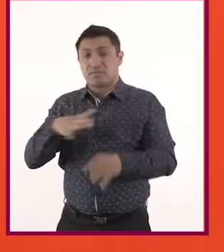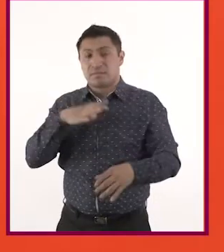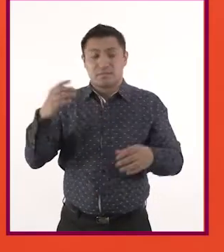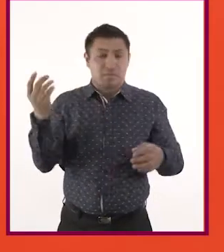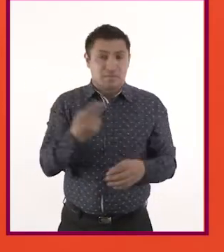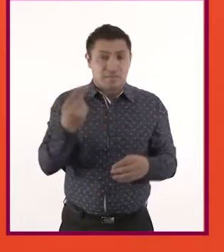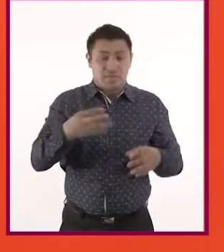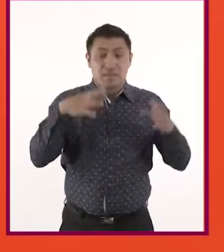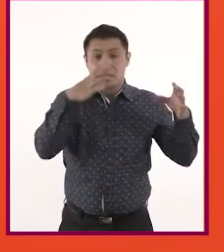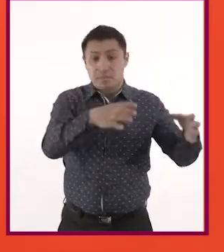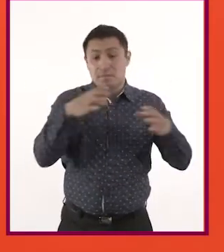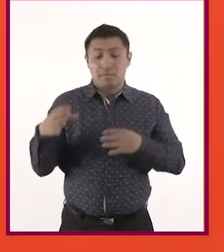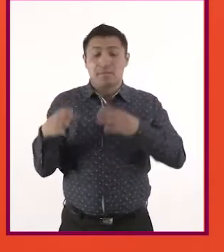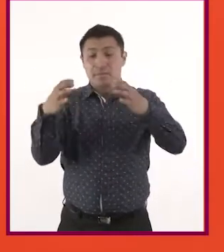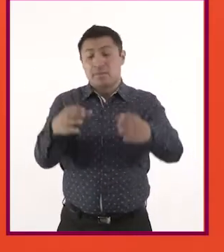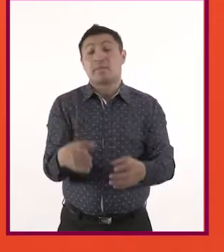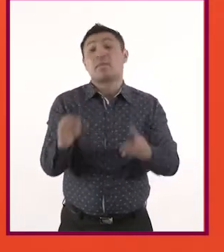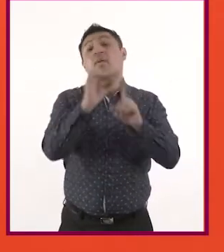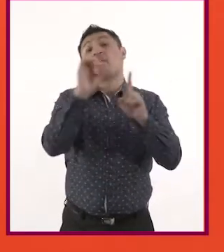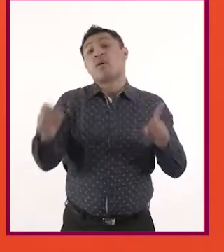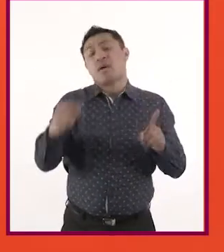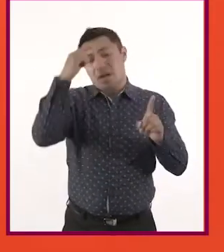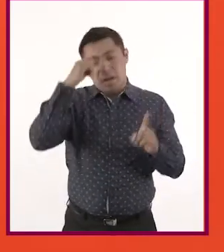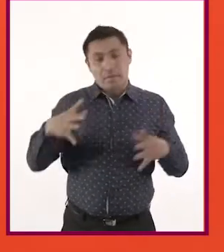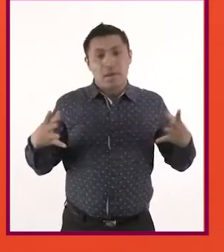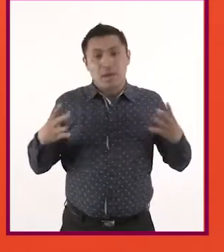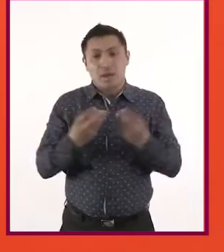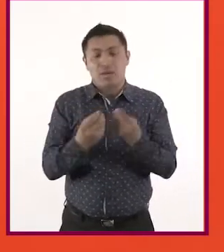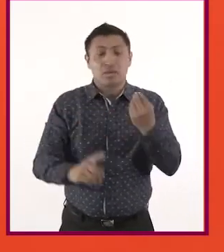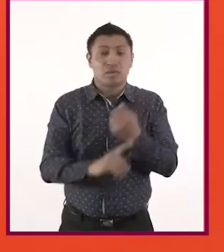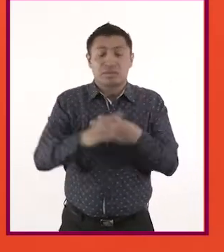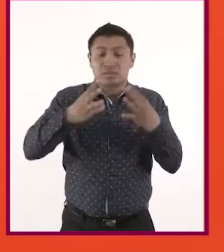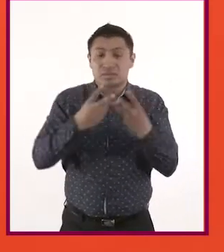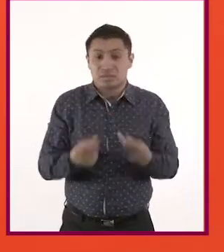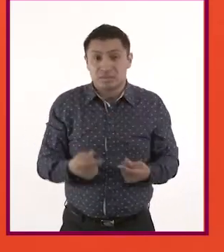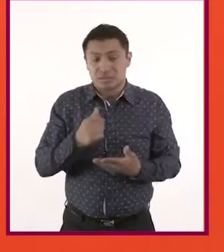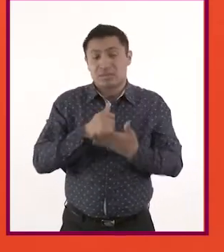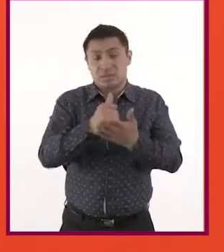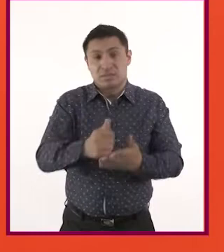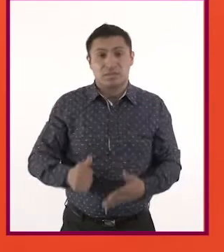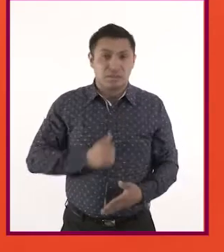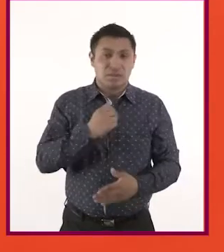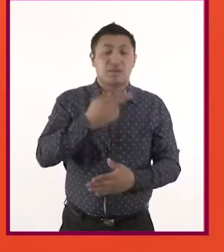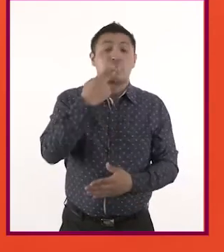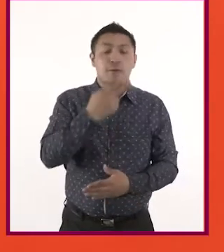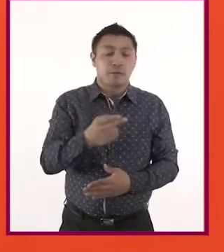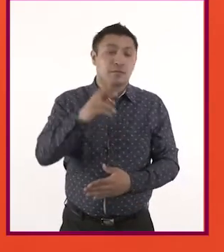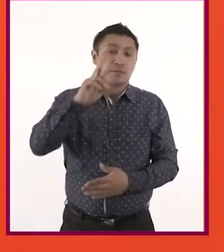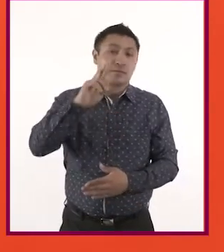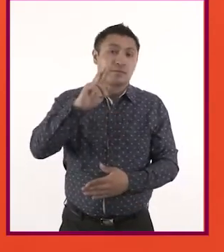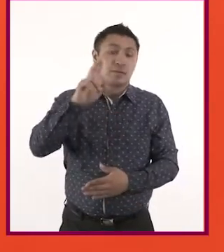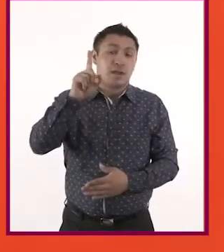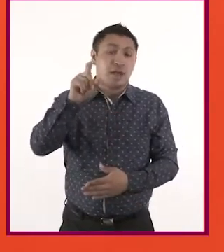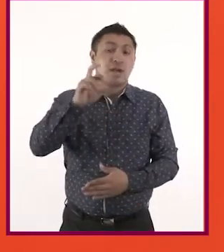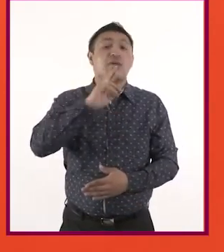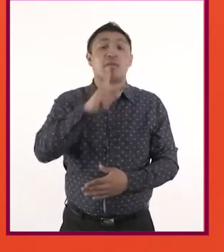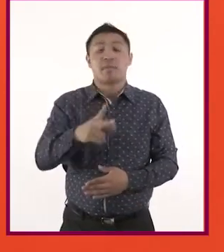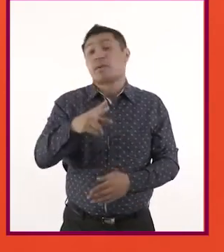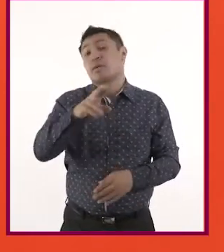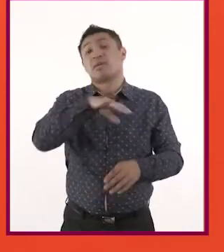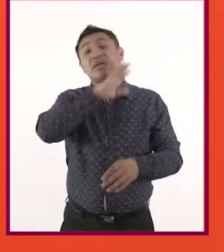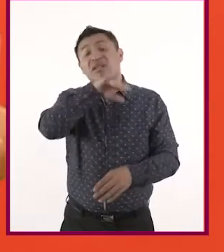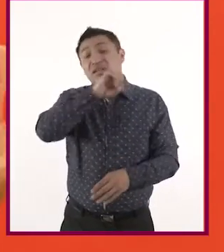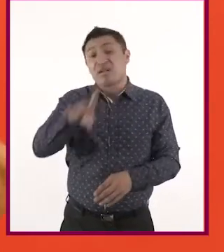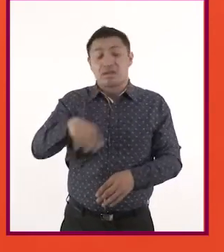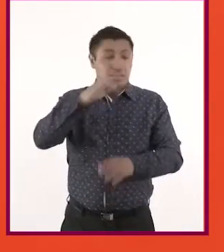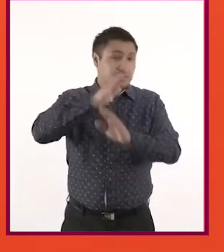acciones colectivas, organizarnos para encontrar alternativas que permitan un mayor aprovechamiento del agua y evitar su contaminación,